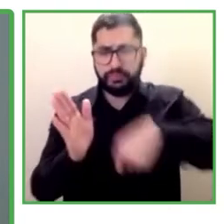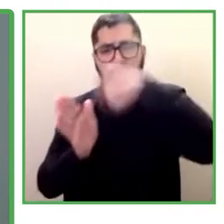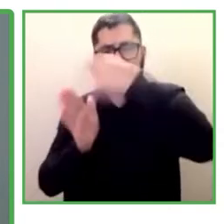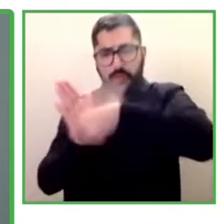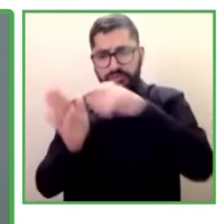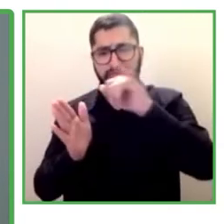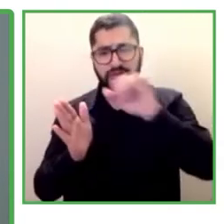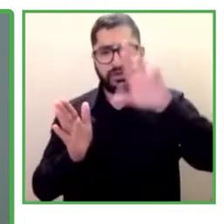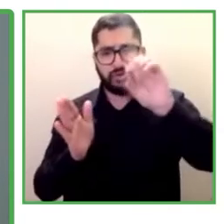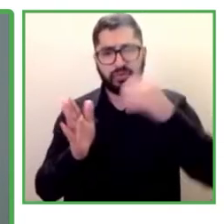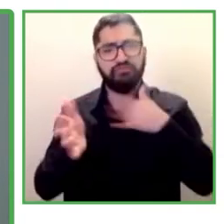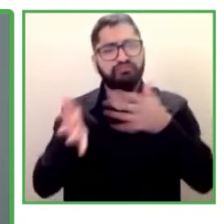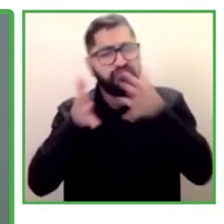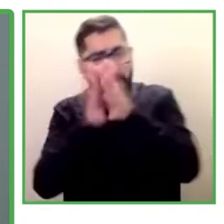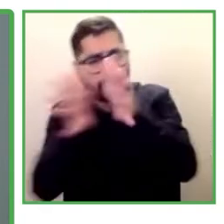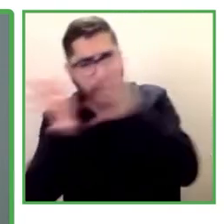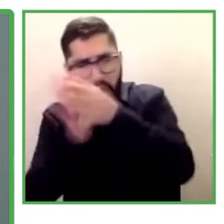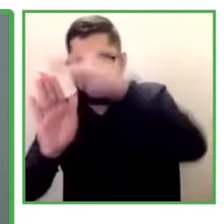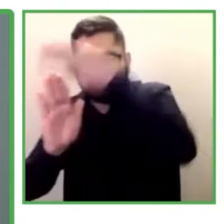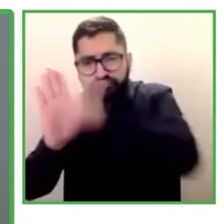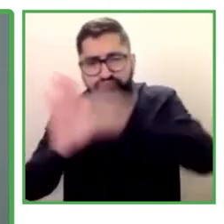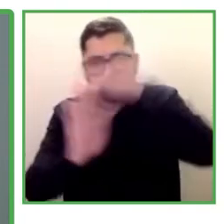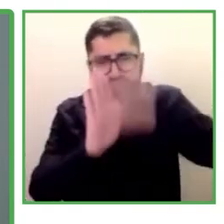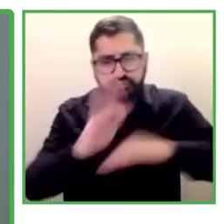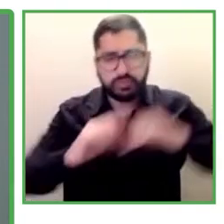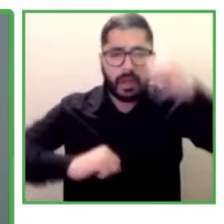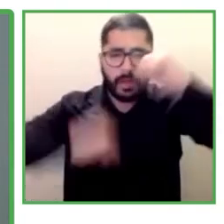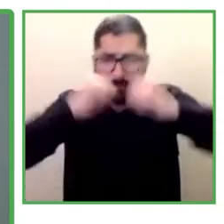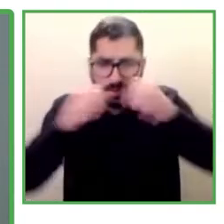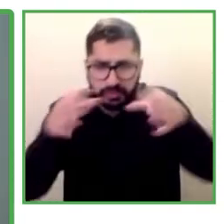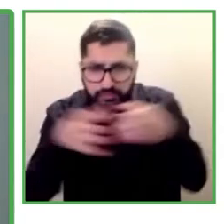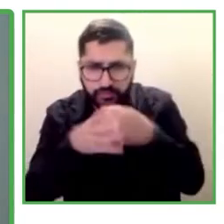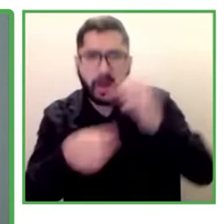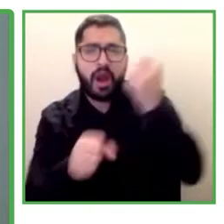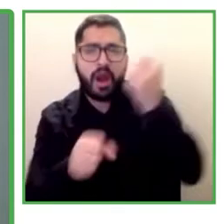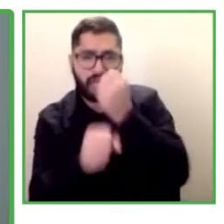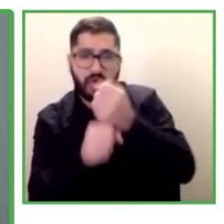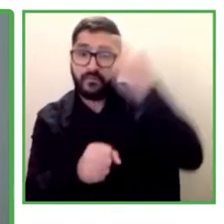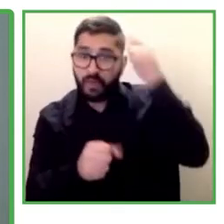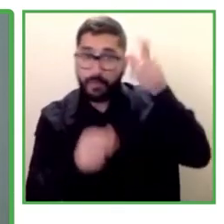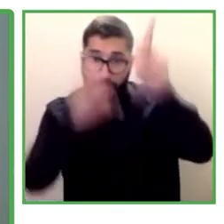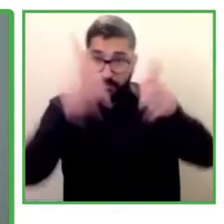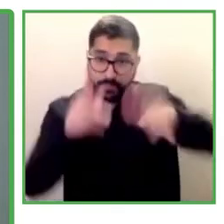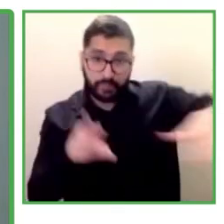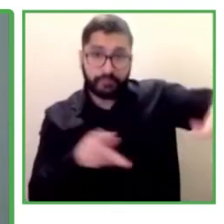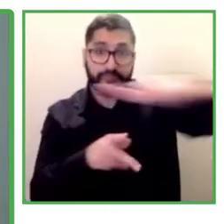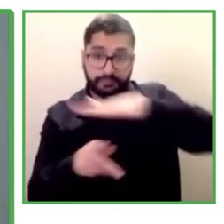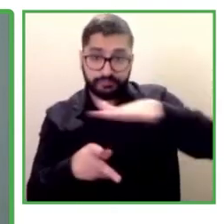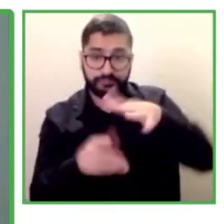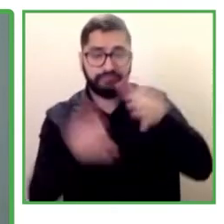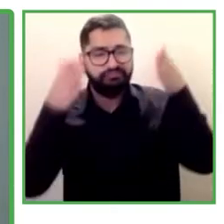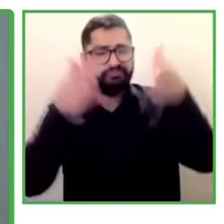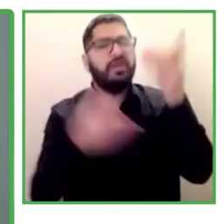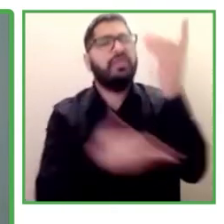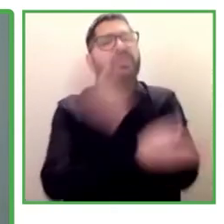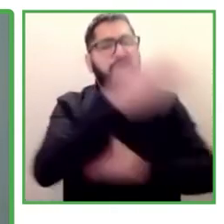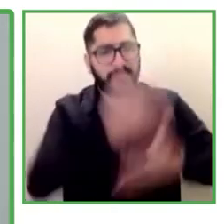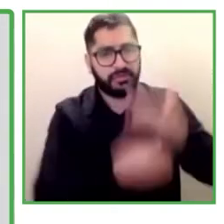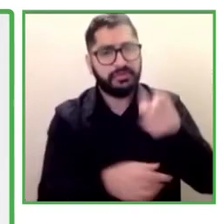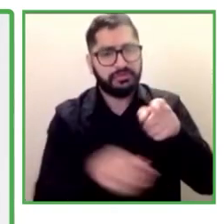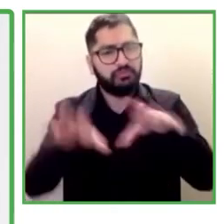de promoción laboral para personas con discapacidad, Pacto de Productividad. Y para esto quiero compartirles inicialmente un